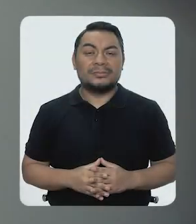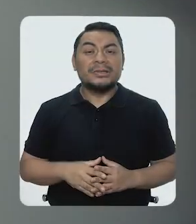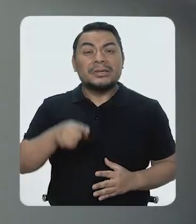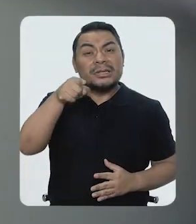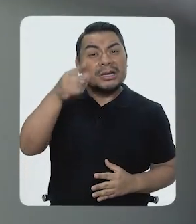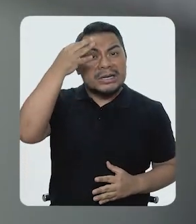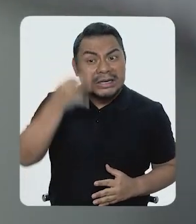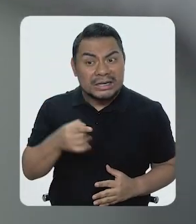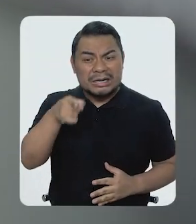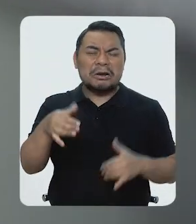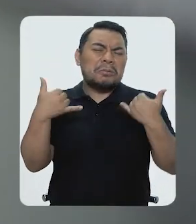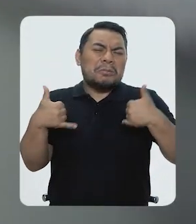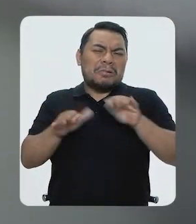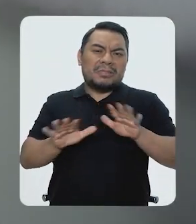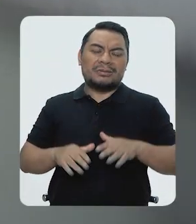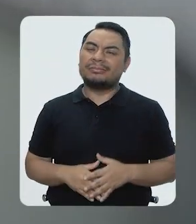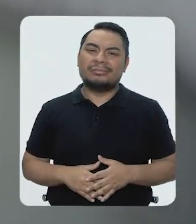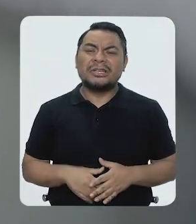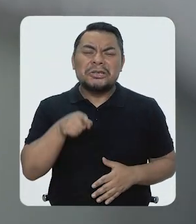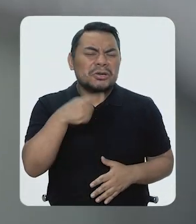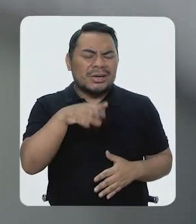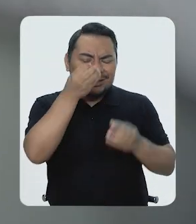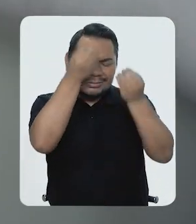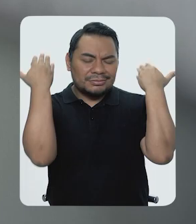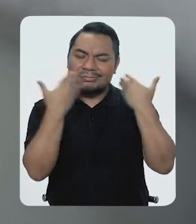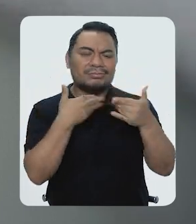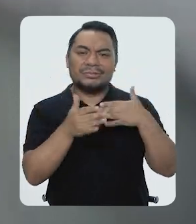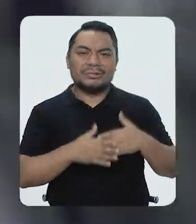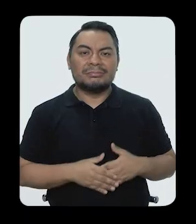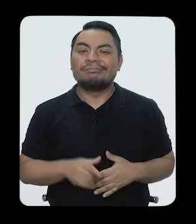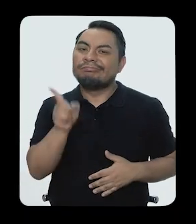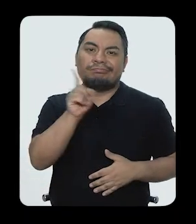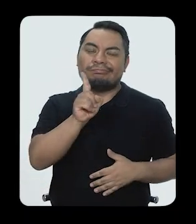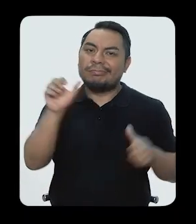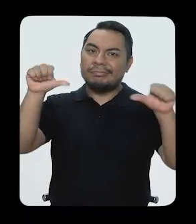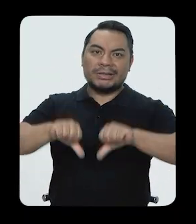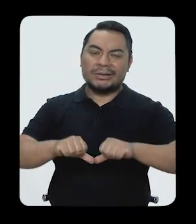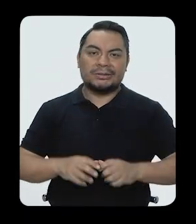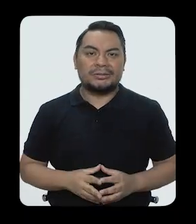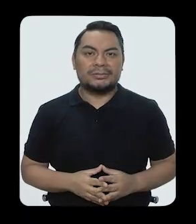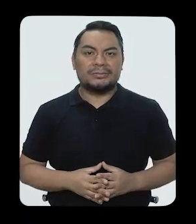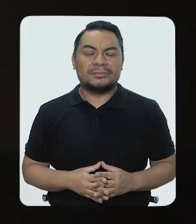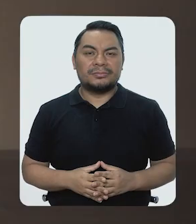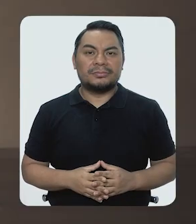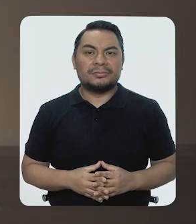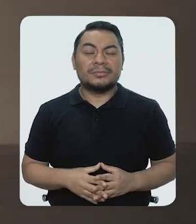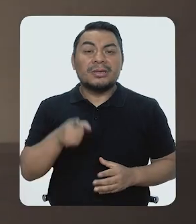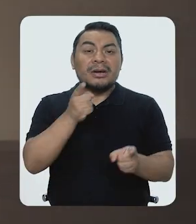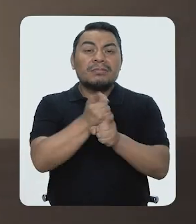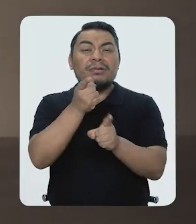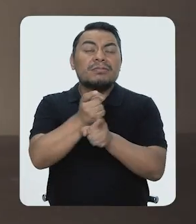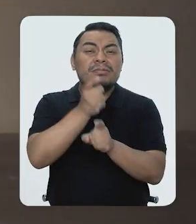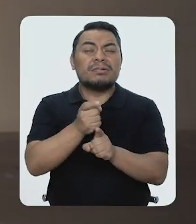Si creemos que esto es un juego, ya va a pasar. Lo estamos perdiendo. El bullying es